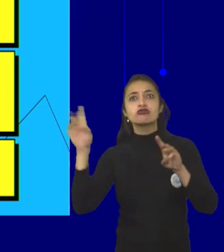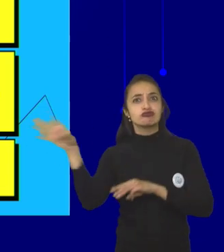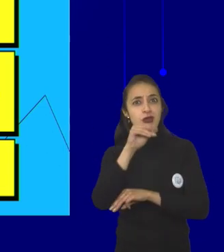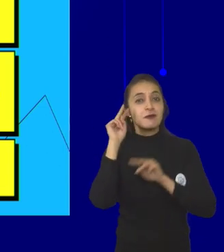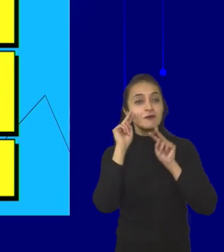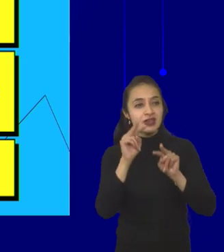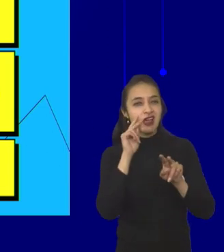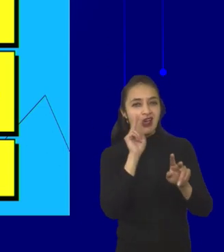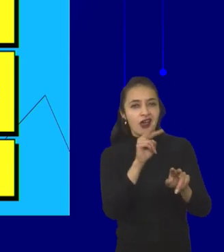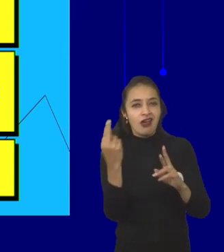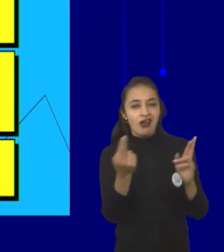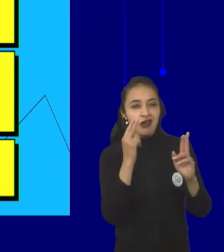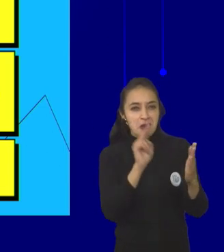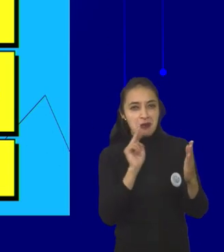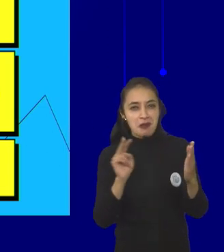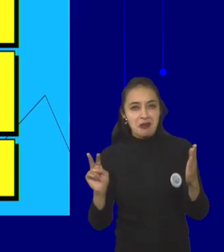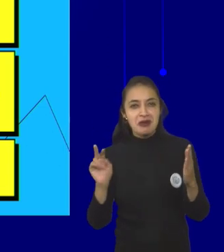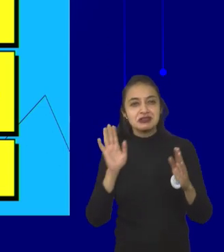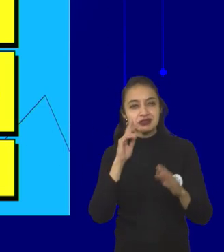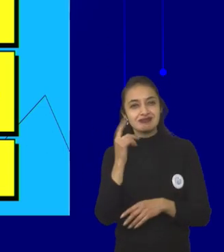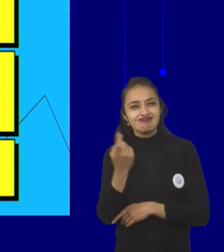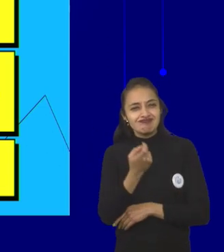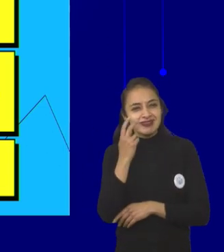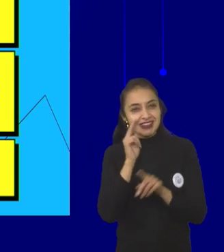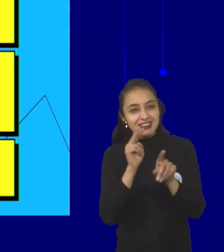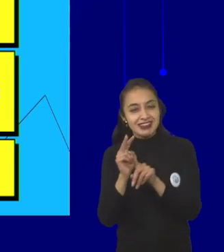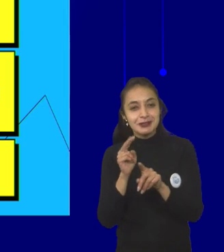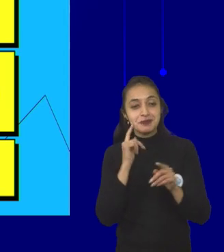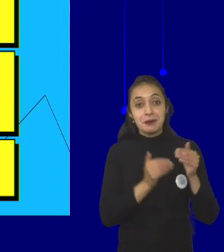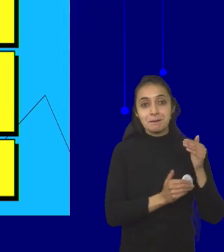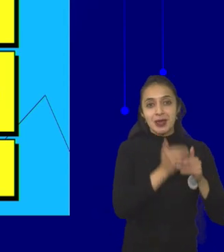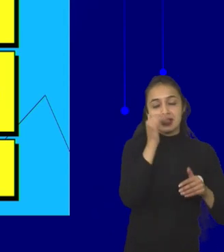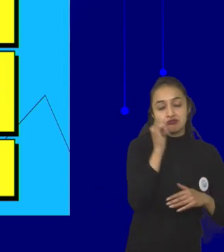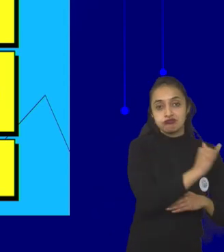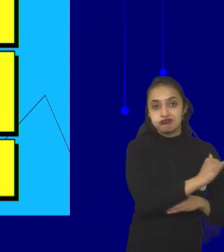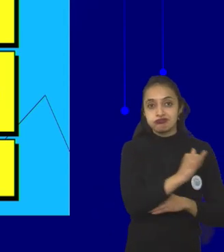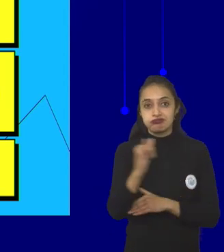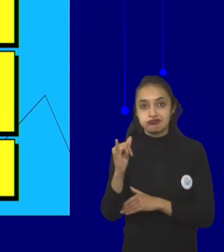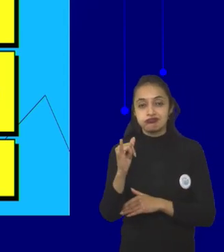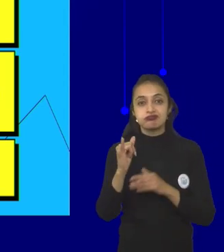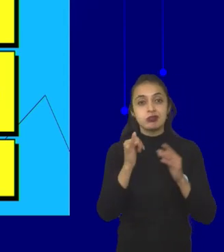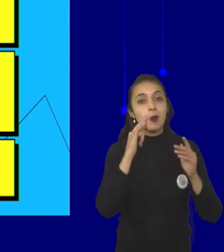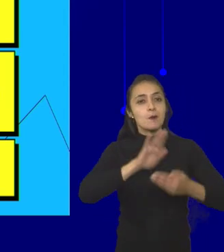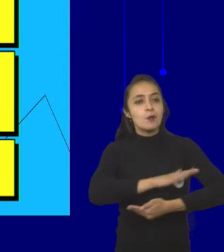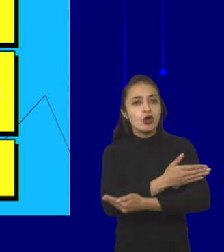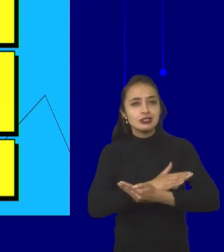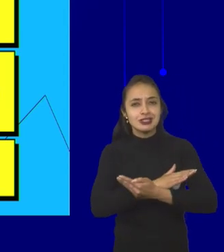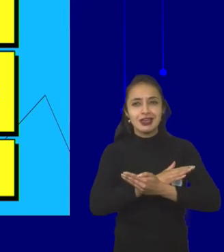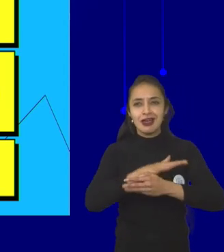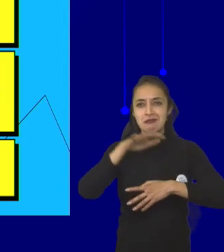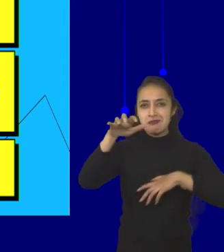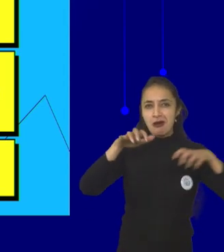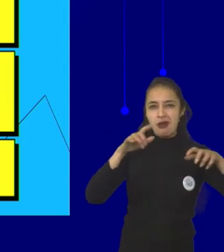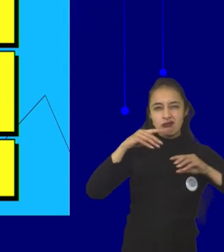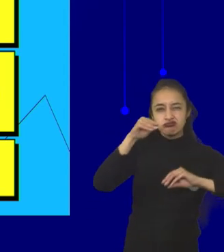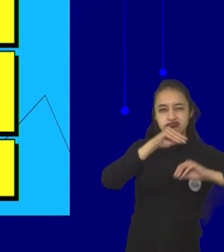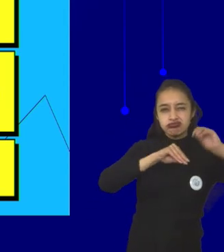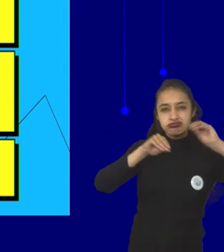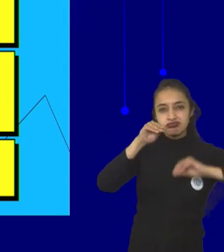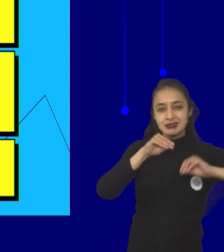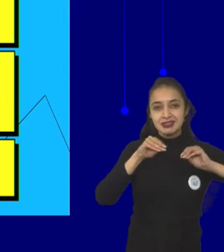estamos cansados ya de verlo, porque pues yo veo desde la escena que ruedo, desde el roche, desde la musicalización, desde el efecto